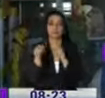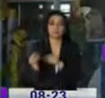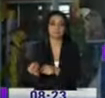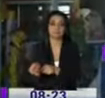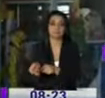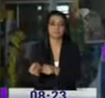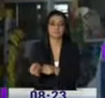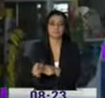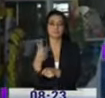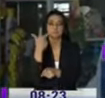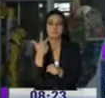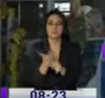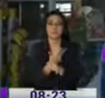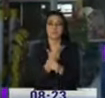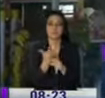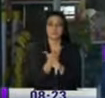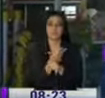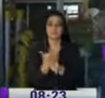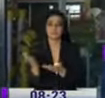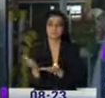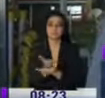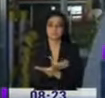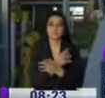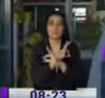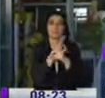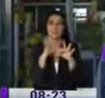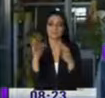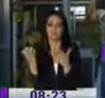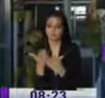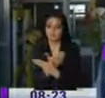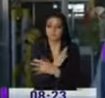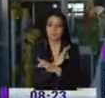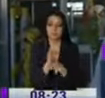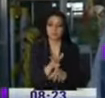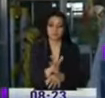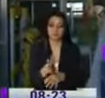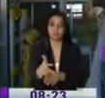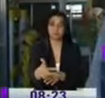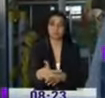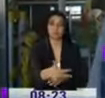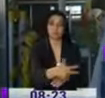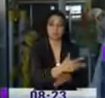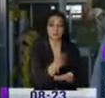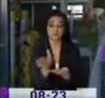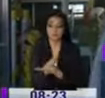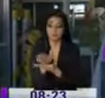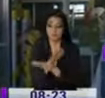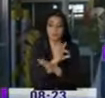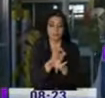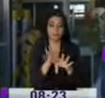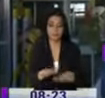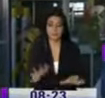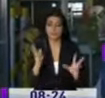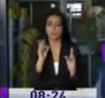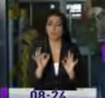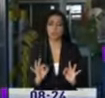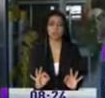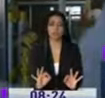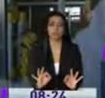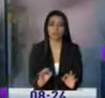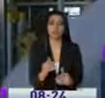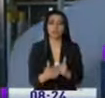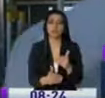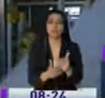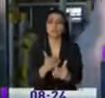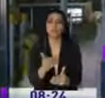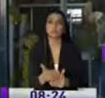pasan 3 veces el recolector. Vira a la esquina barriendo, recogiendo todito, deja lindísima la calle.